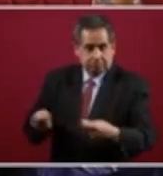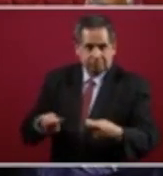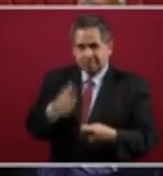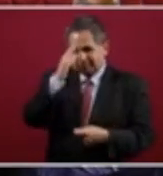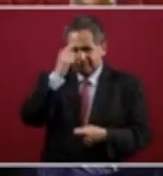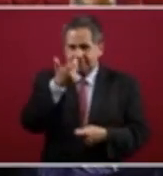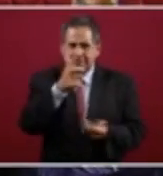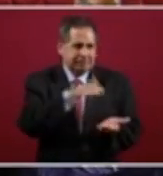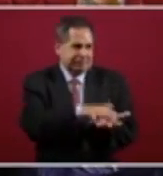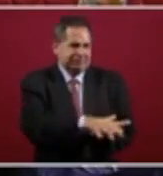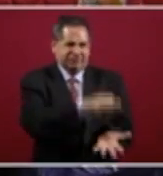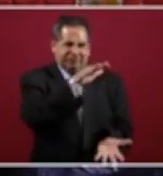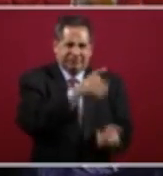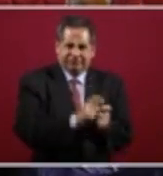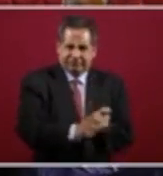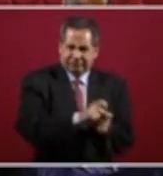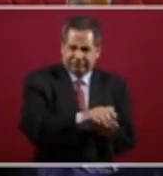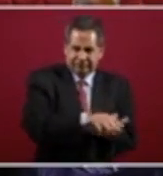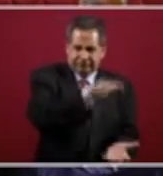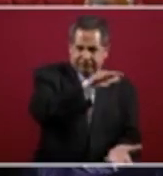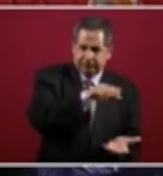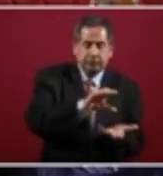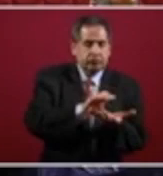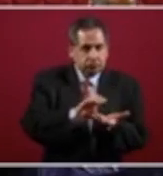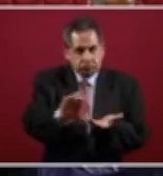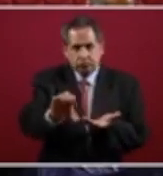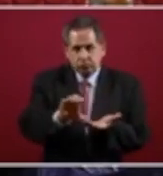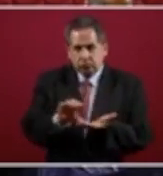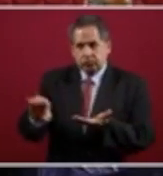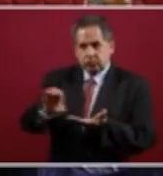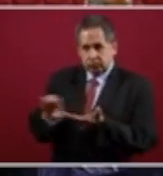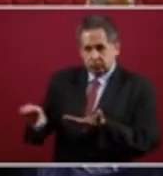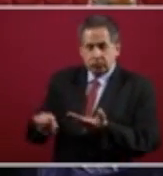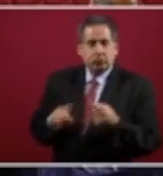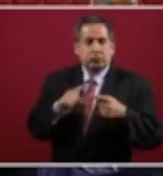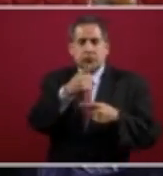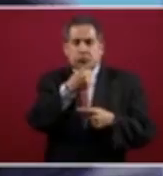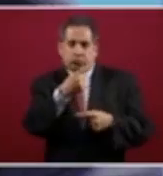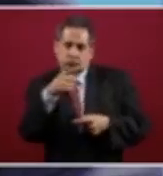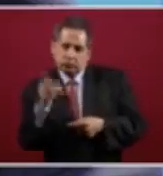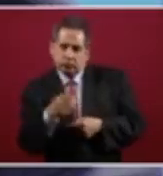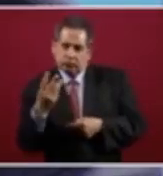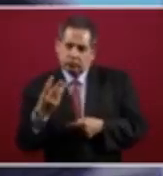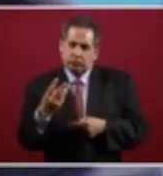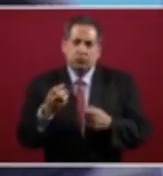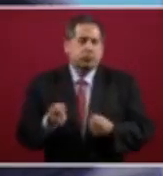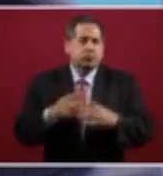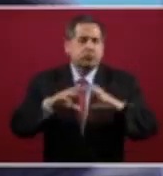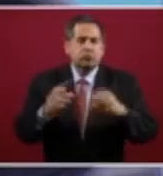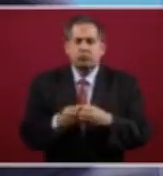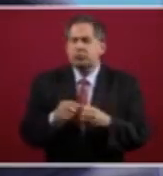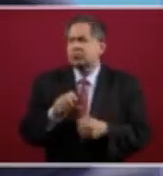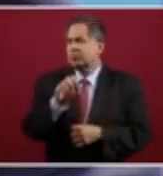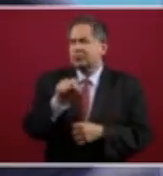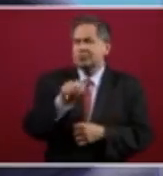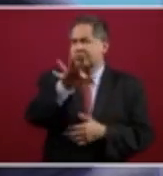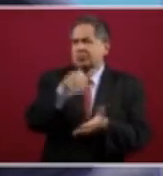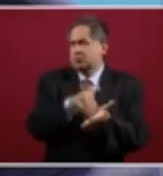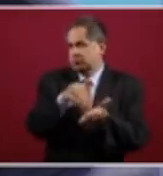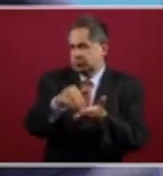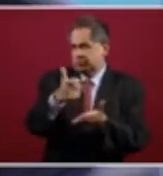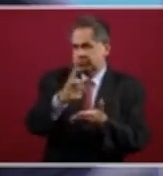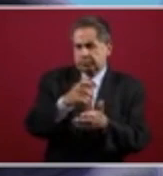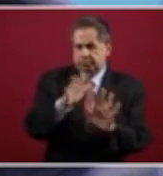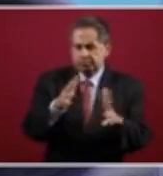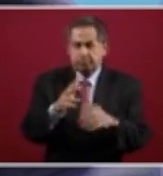contexto, sí aclarar que un tercio se fue al Poder Judicial, es decir, se fueron más aproximadamente como 65 millones de pesos